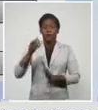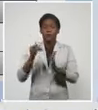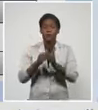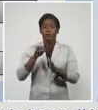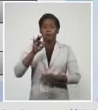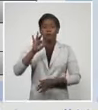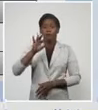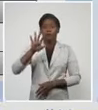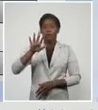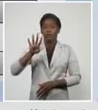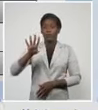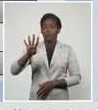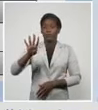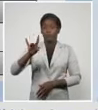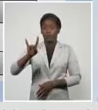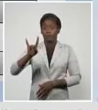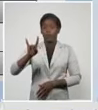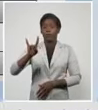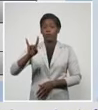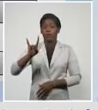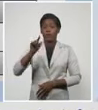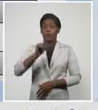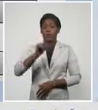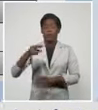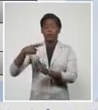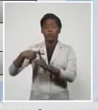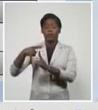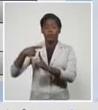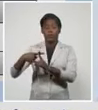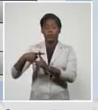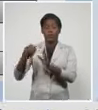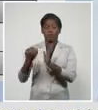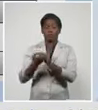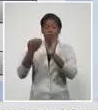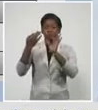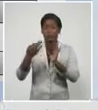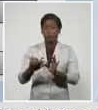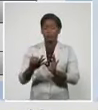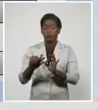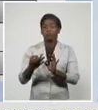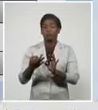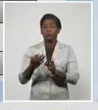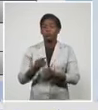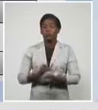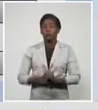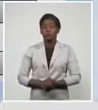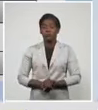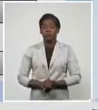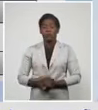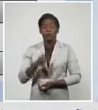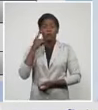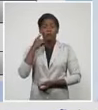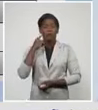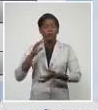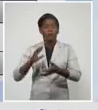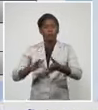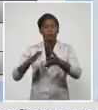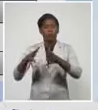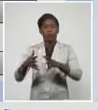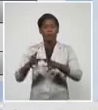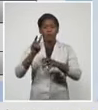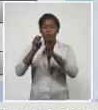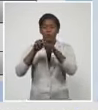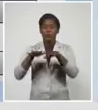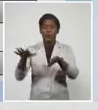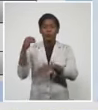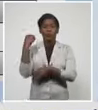21.319.859 casos activos, casos positivos, con muchas probabilidades de transmisión,